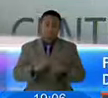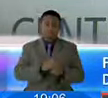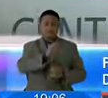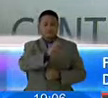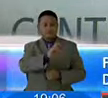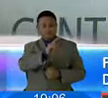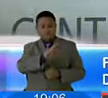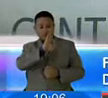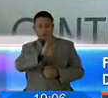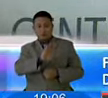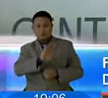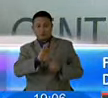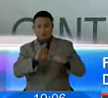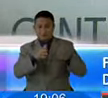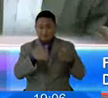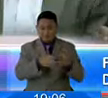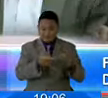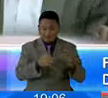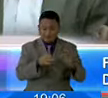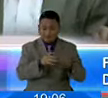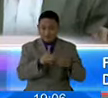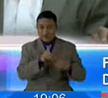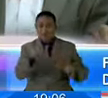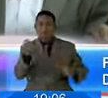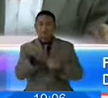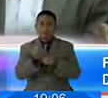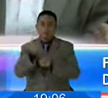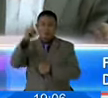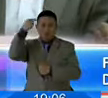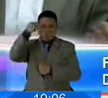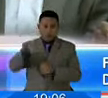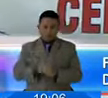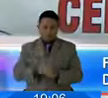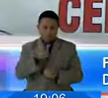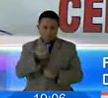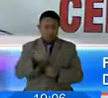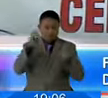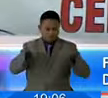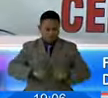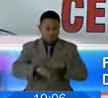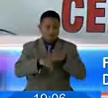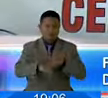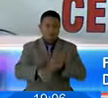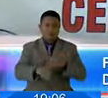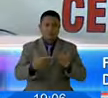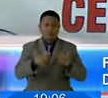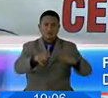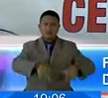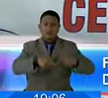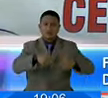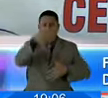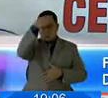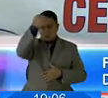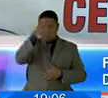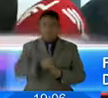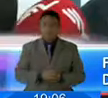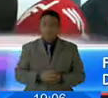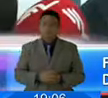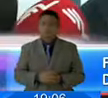de Trabajadores CUT, organismo afín al gobierno nacional, ratificó el apoyo a los candidatos de Alianza País Moreno